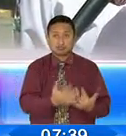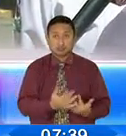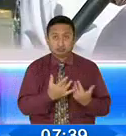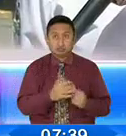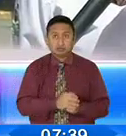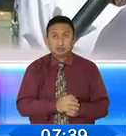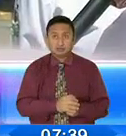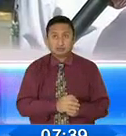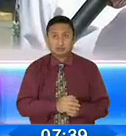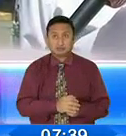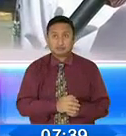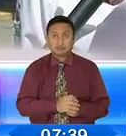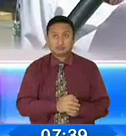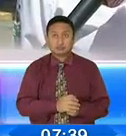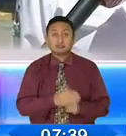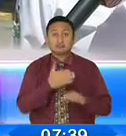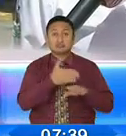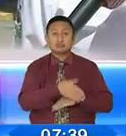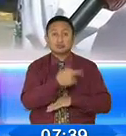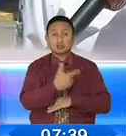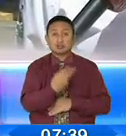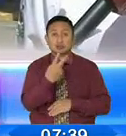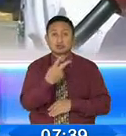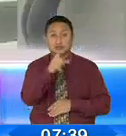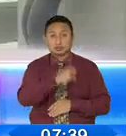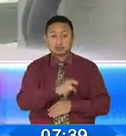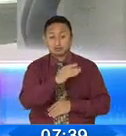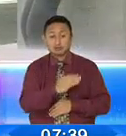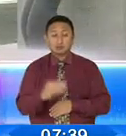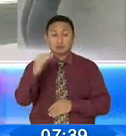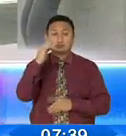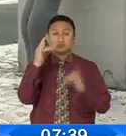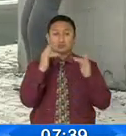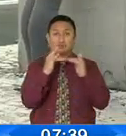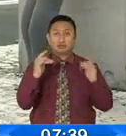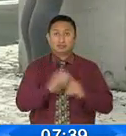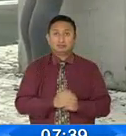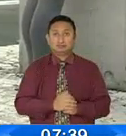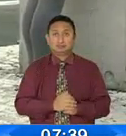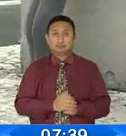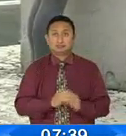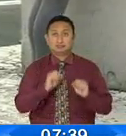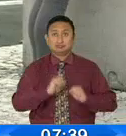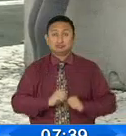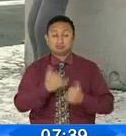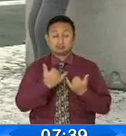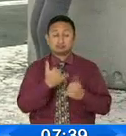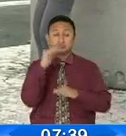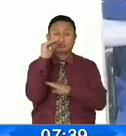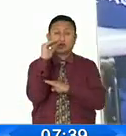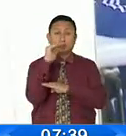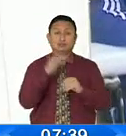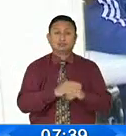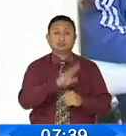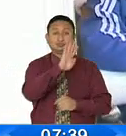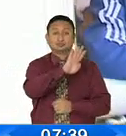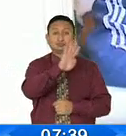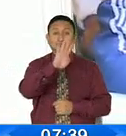En las próximas horas subirán ya 2 pacientes. Según el Registro Nacional, hasta el momento el país contabiliza